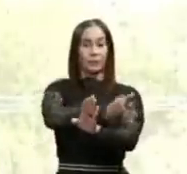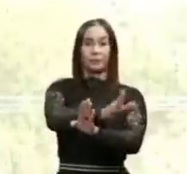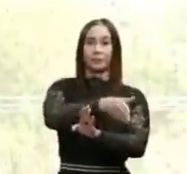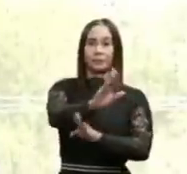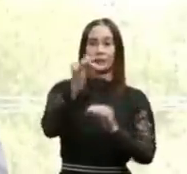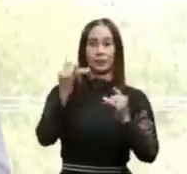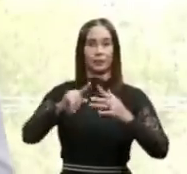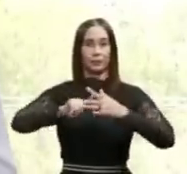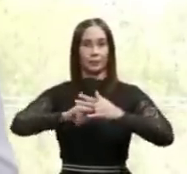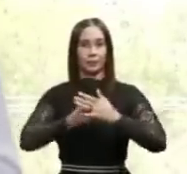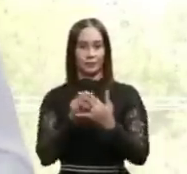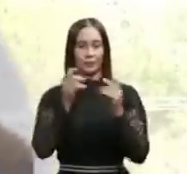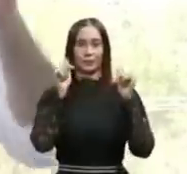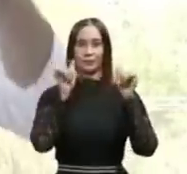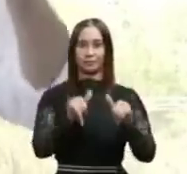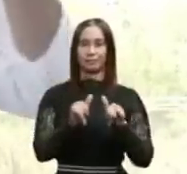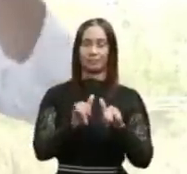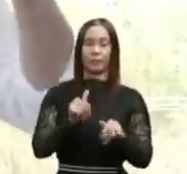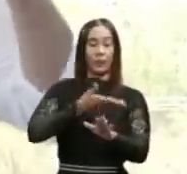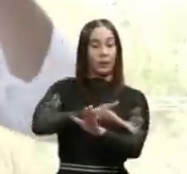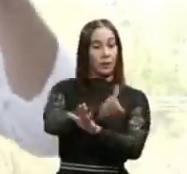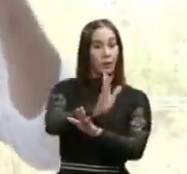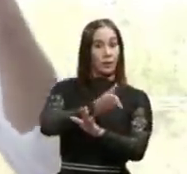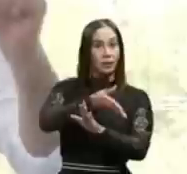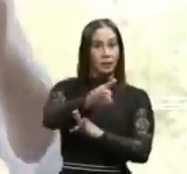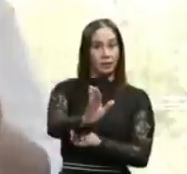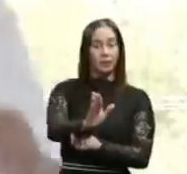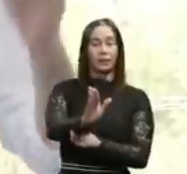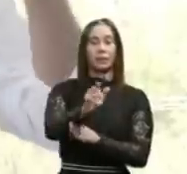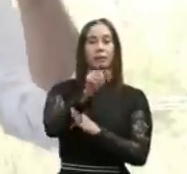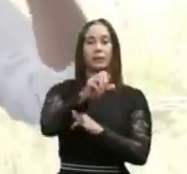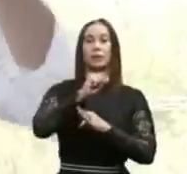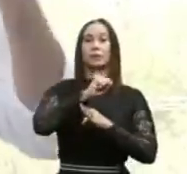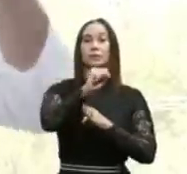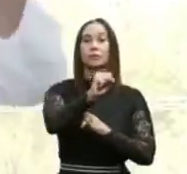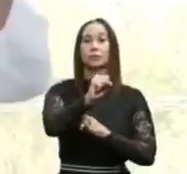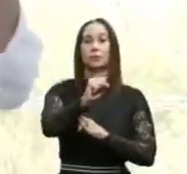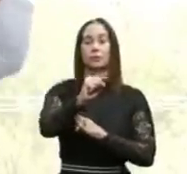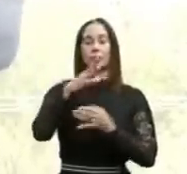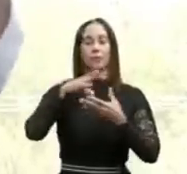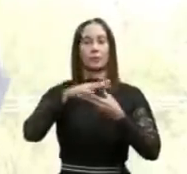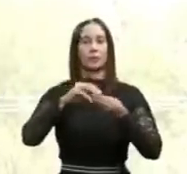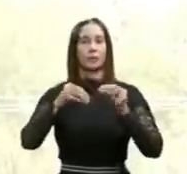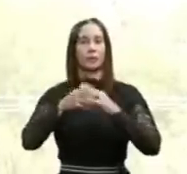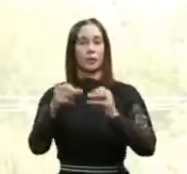hoy inauguramos. Esta avenida Circunvalación Sur de la histórica y